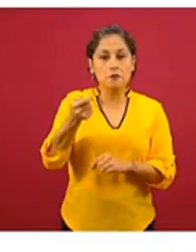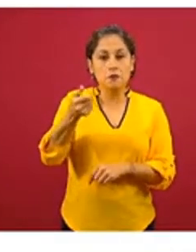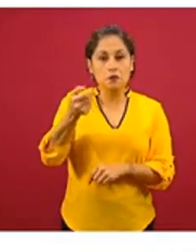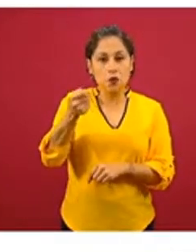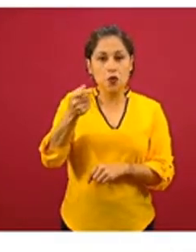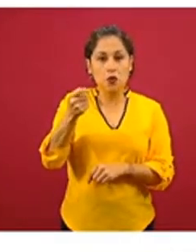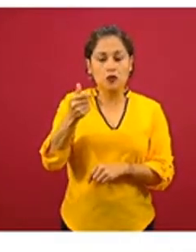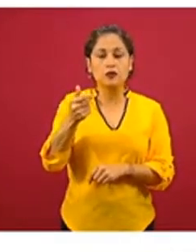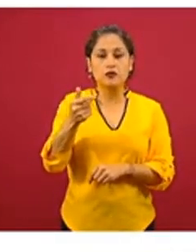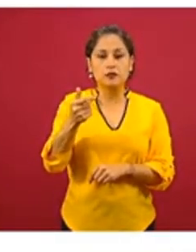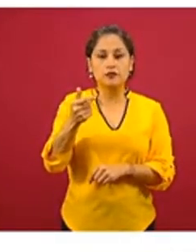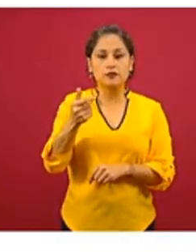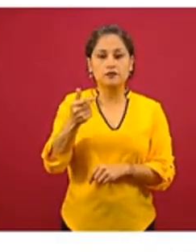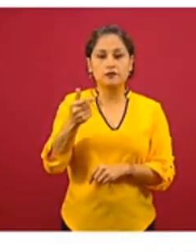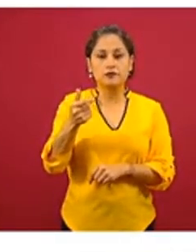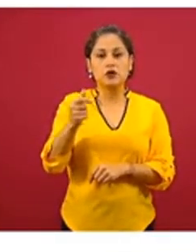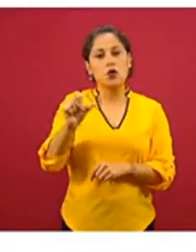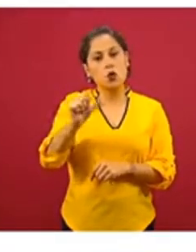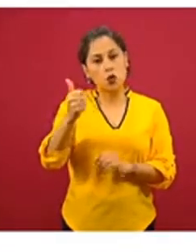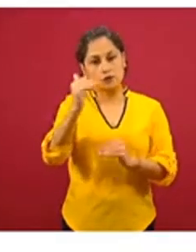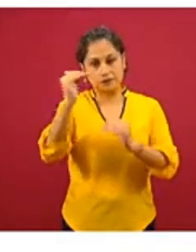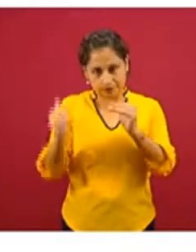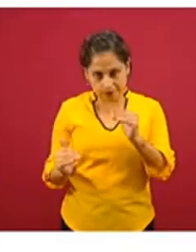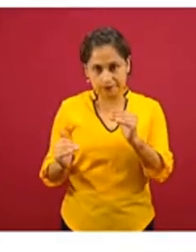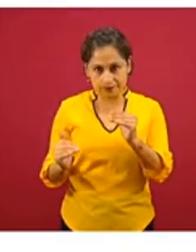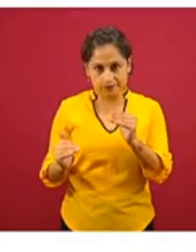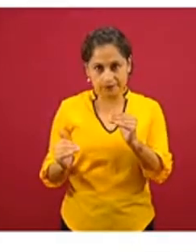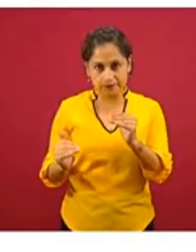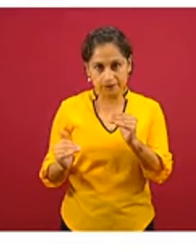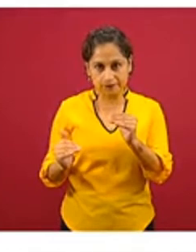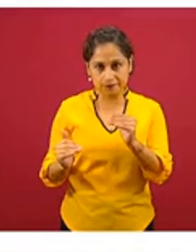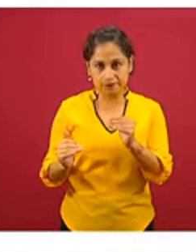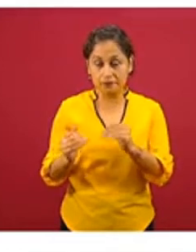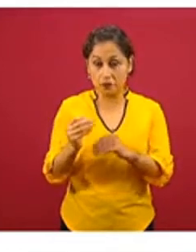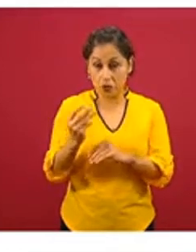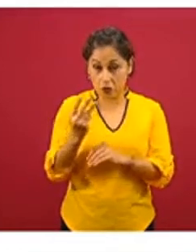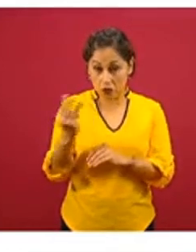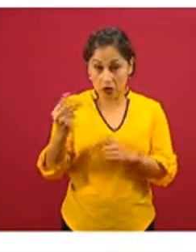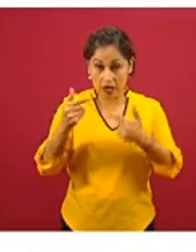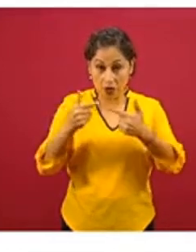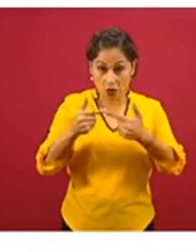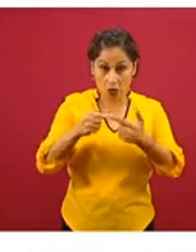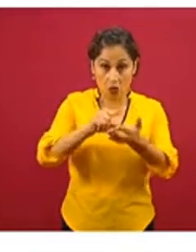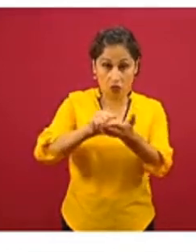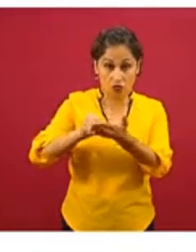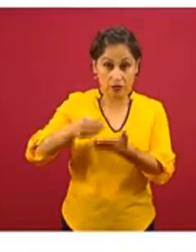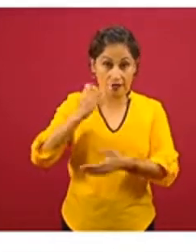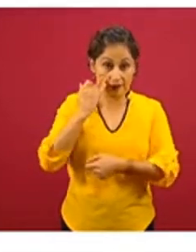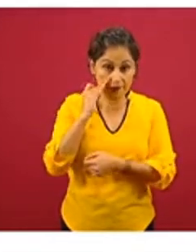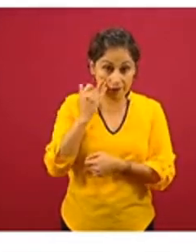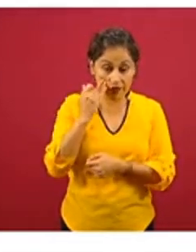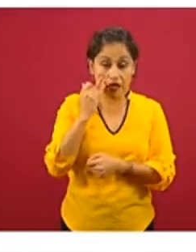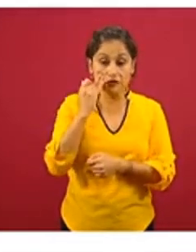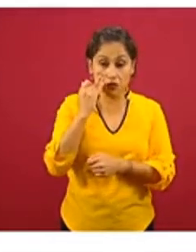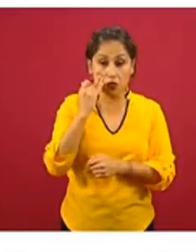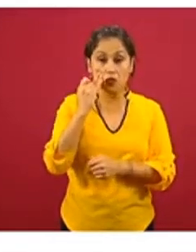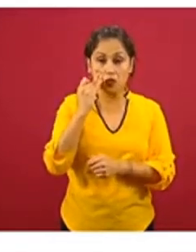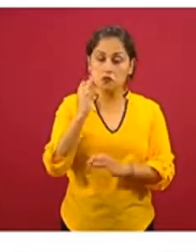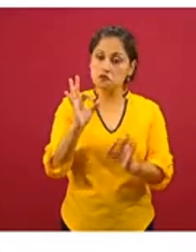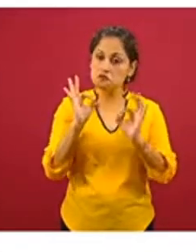movilidad, se redujo de nuevo y están llegando básicamente las tres fuentes a la meta